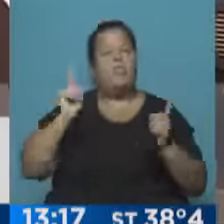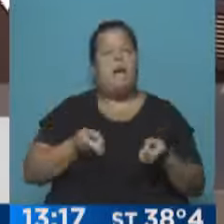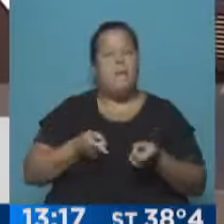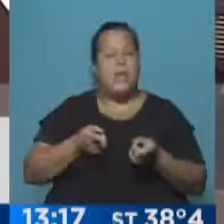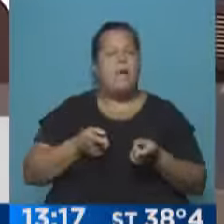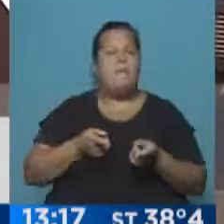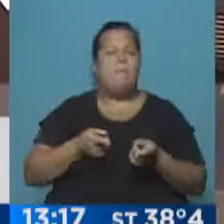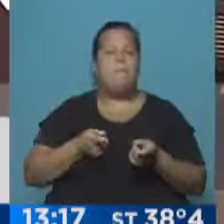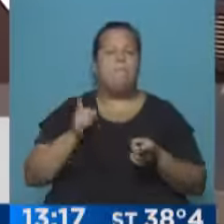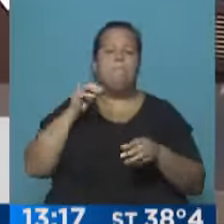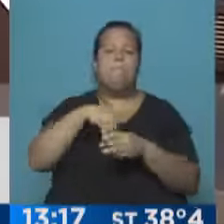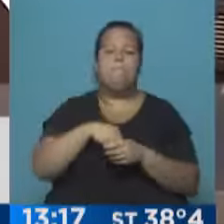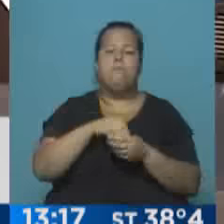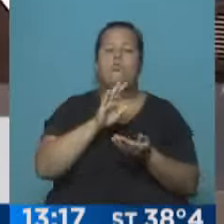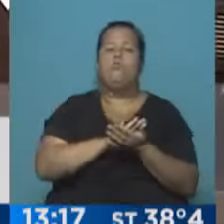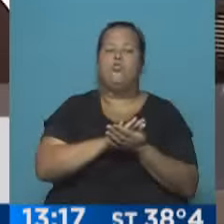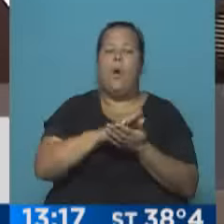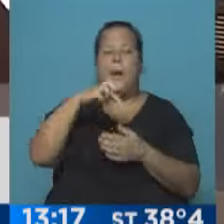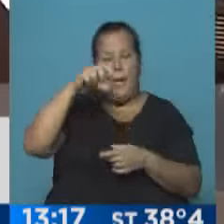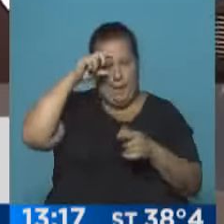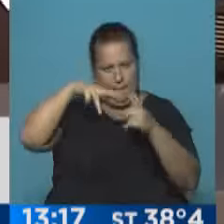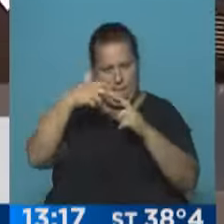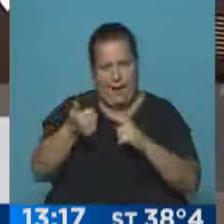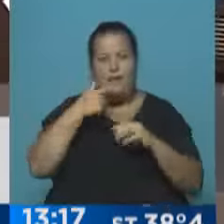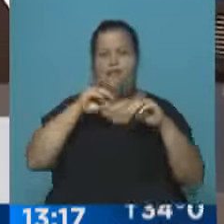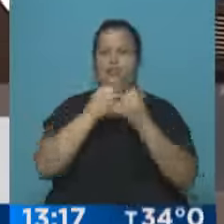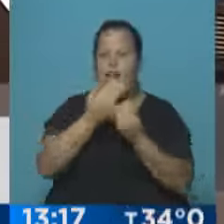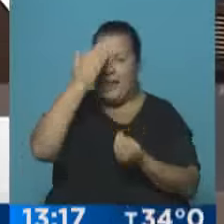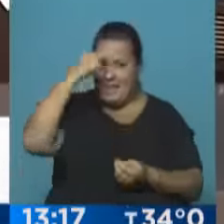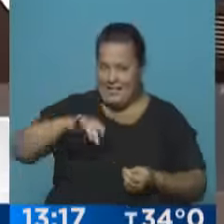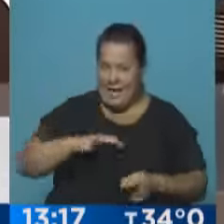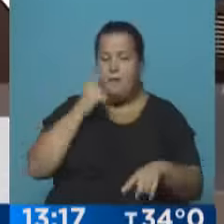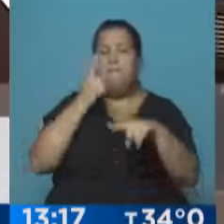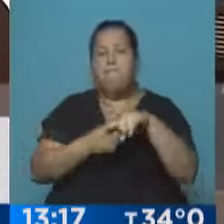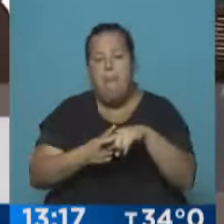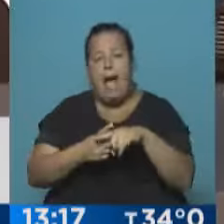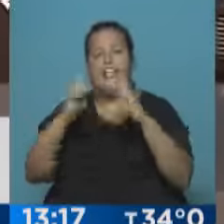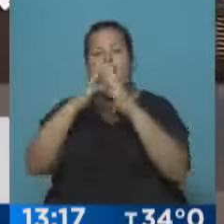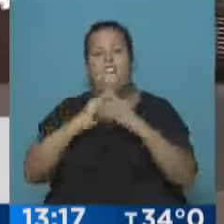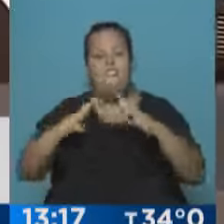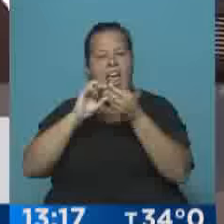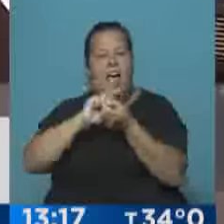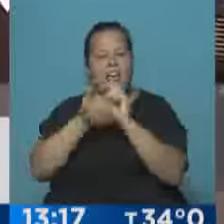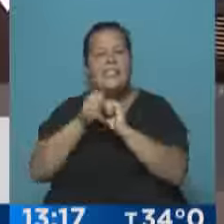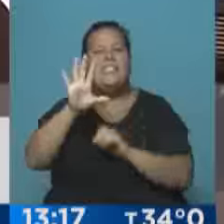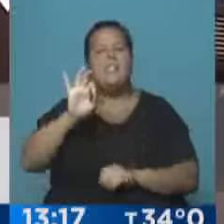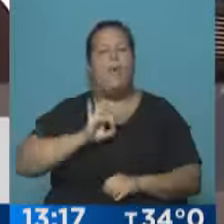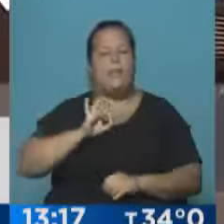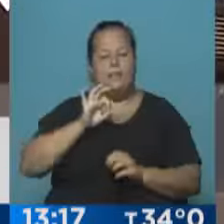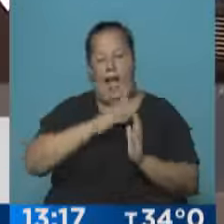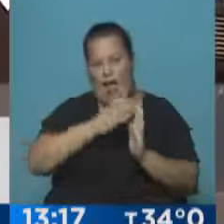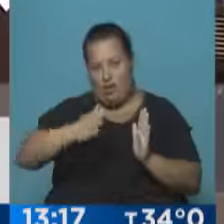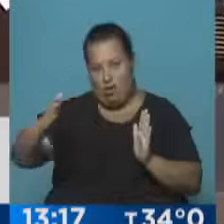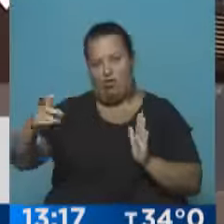también involucra lo que pasa en las peñas. Serán 15 peñas este año, más la Feria de Artesanías, que cumple 50